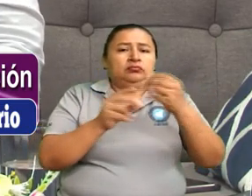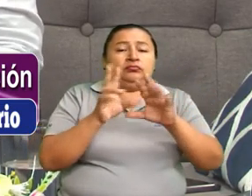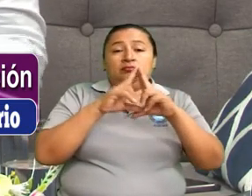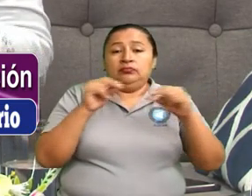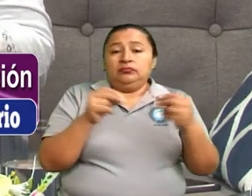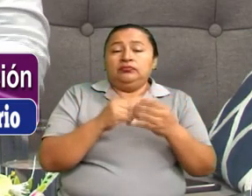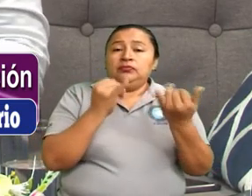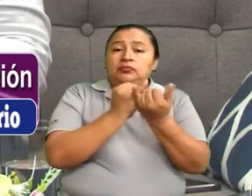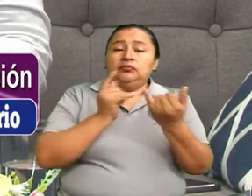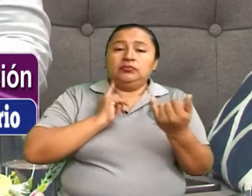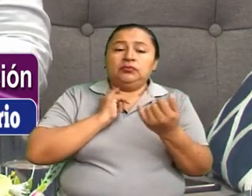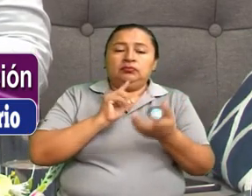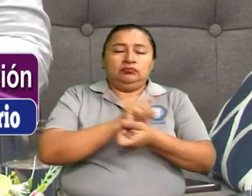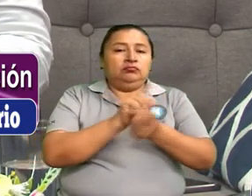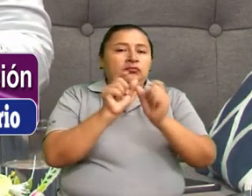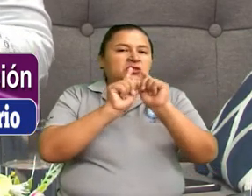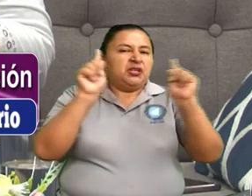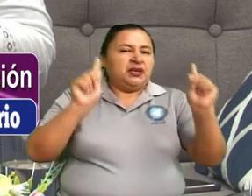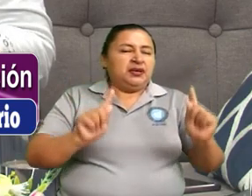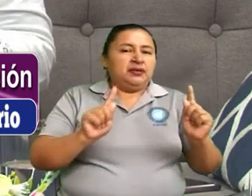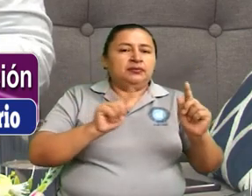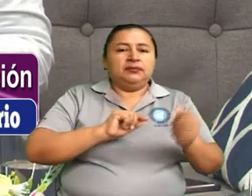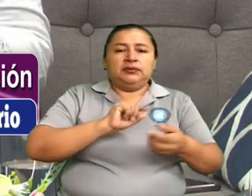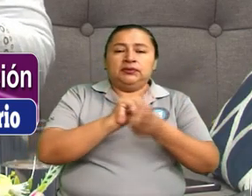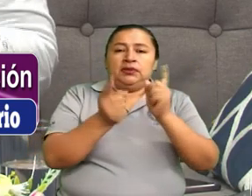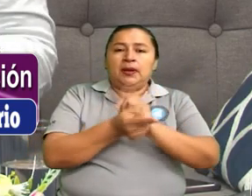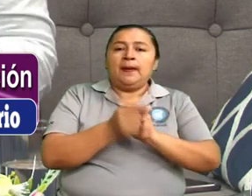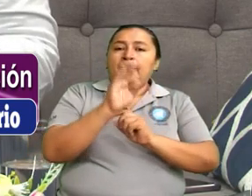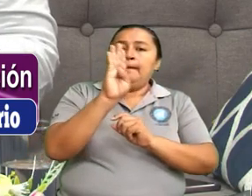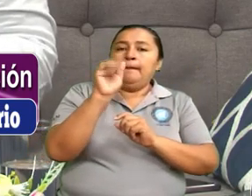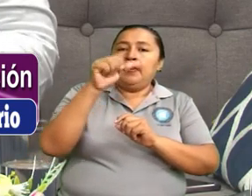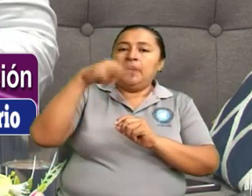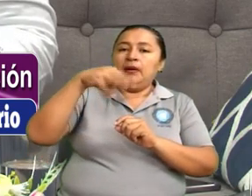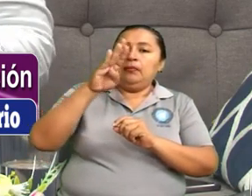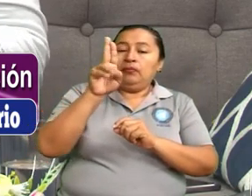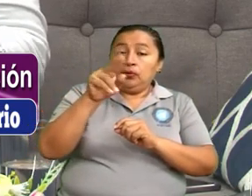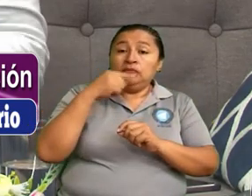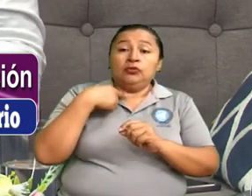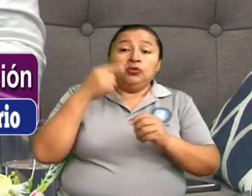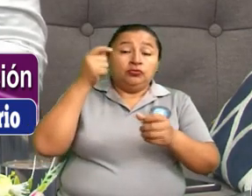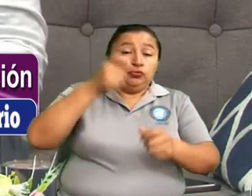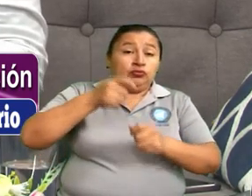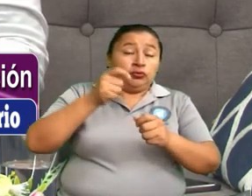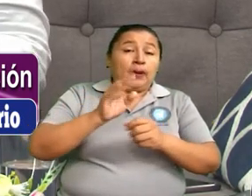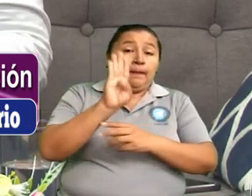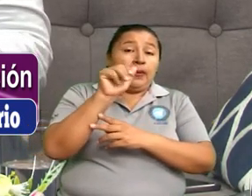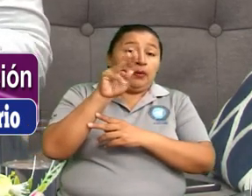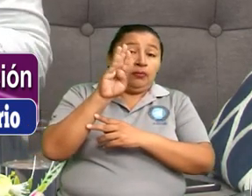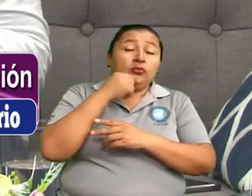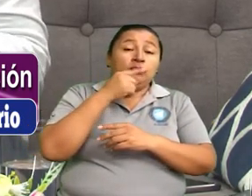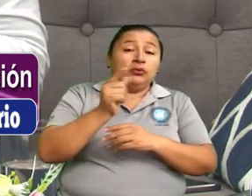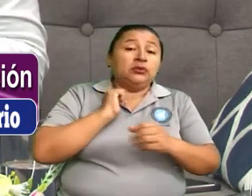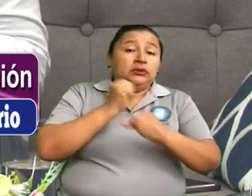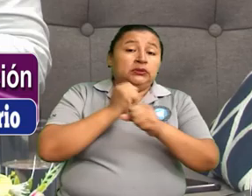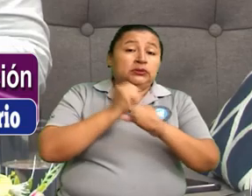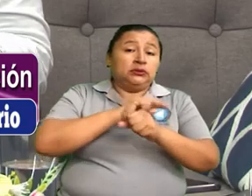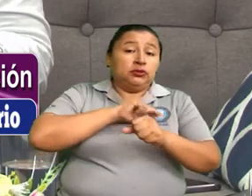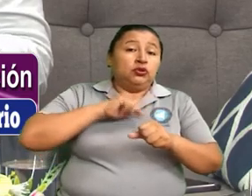Igual tenemos taller de transformación en bambú y cultivo de bambú. Okay, este domingo nosotros